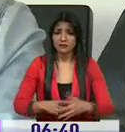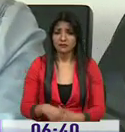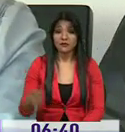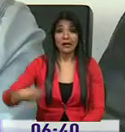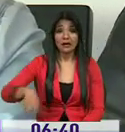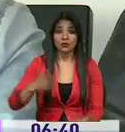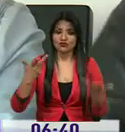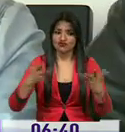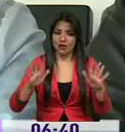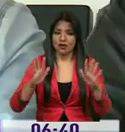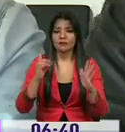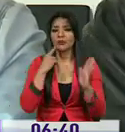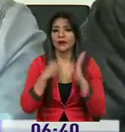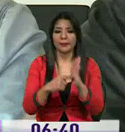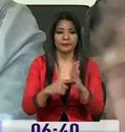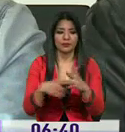pasen